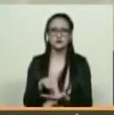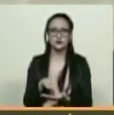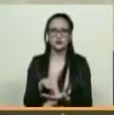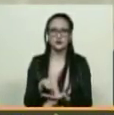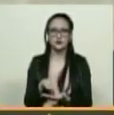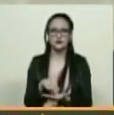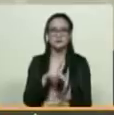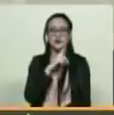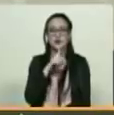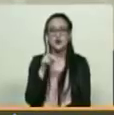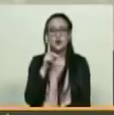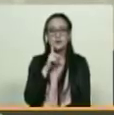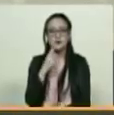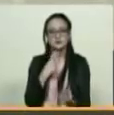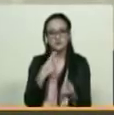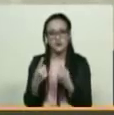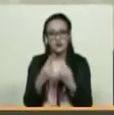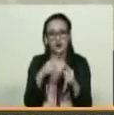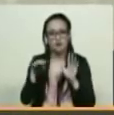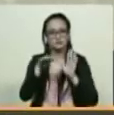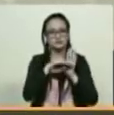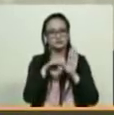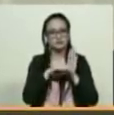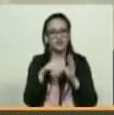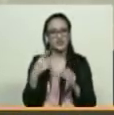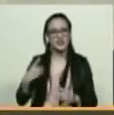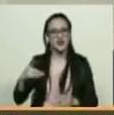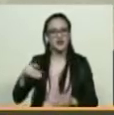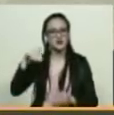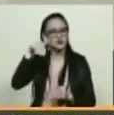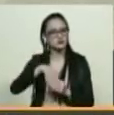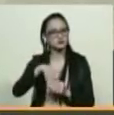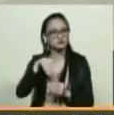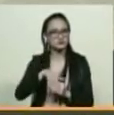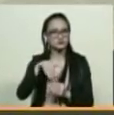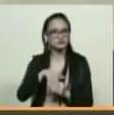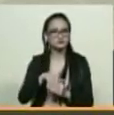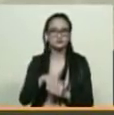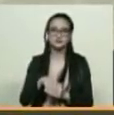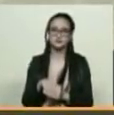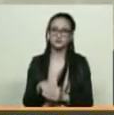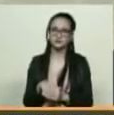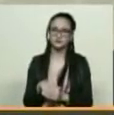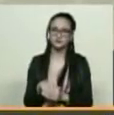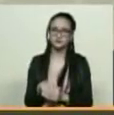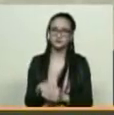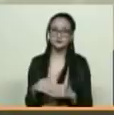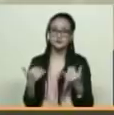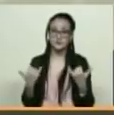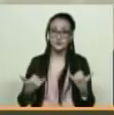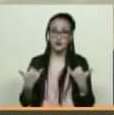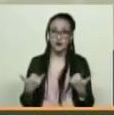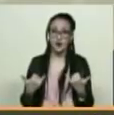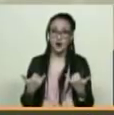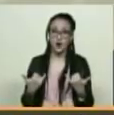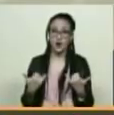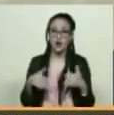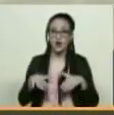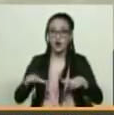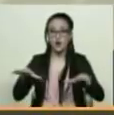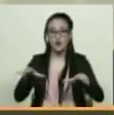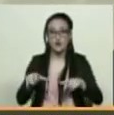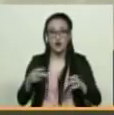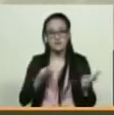llamado Diálogo de las Garantías Electorales. Y en este momento estamos convocando